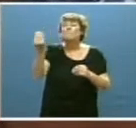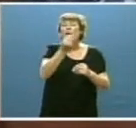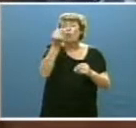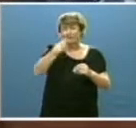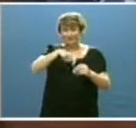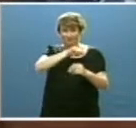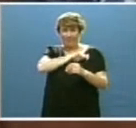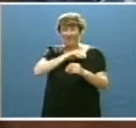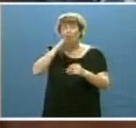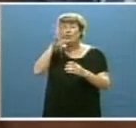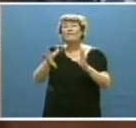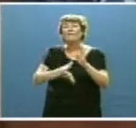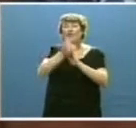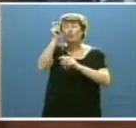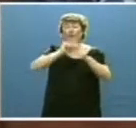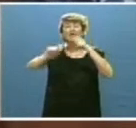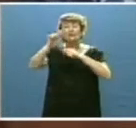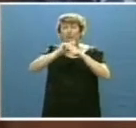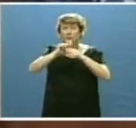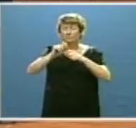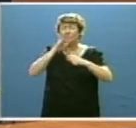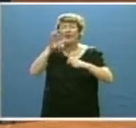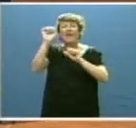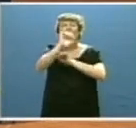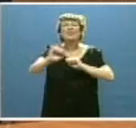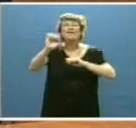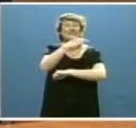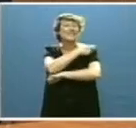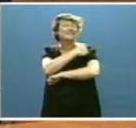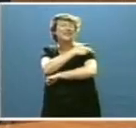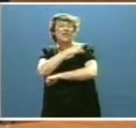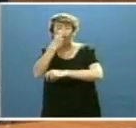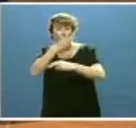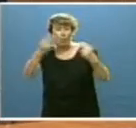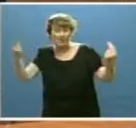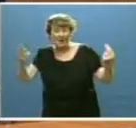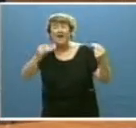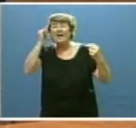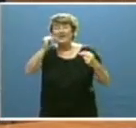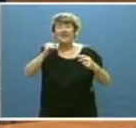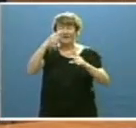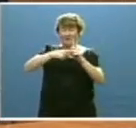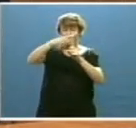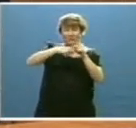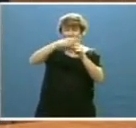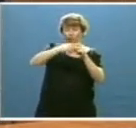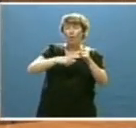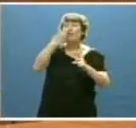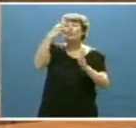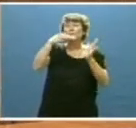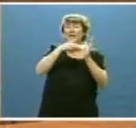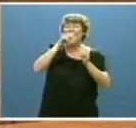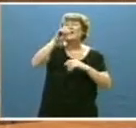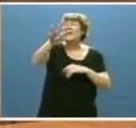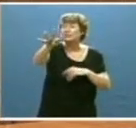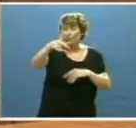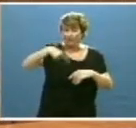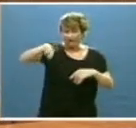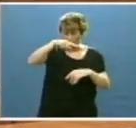federación de asociaciones para la defensa de la sanidad pública y que el barómetro sanitario de 2014 que hemos conocido